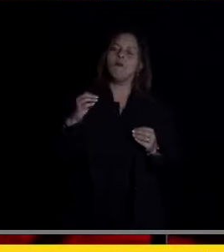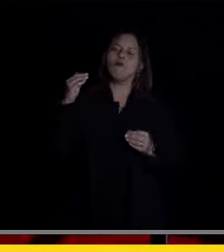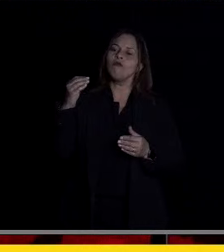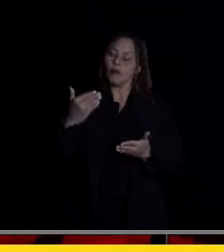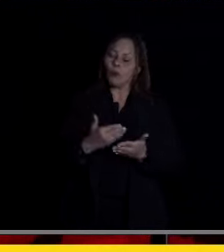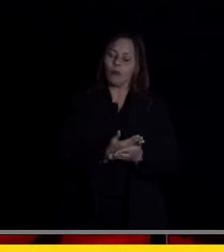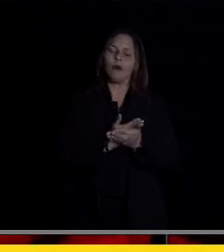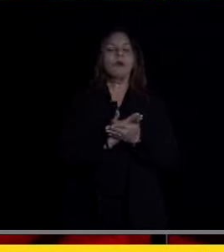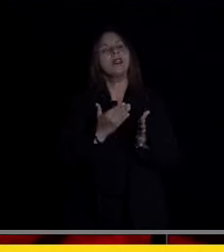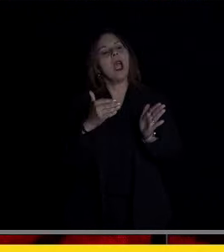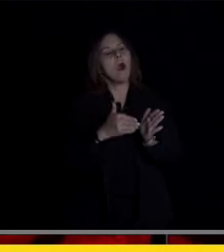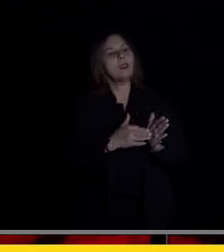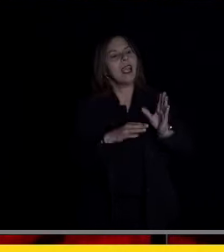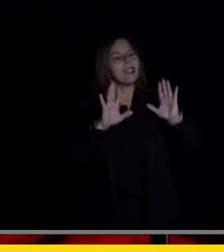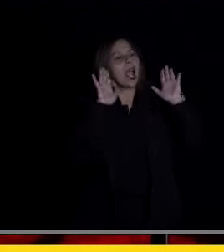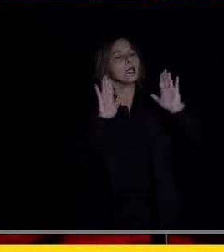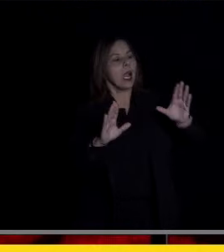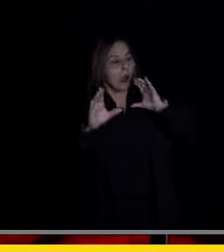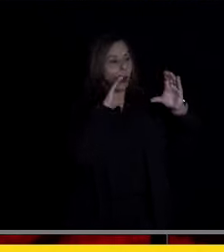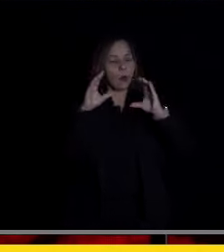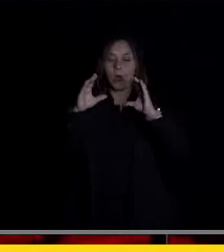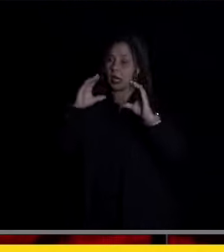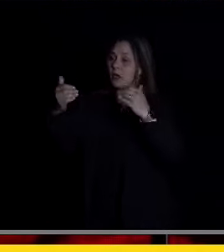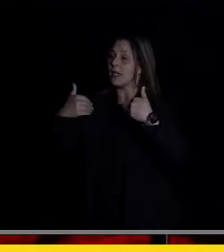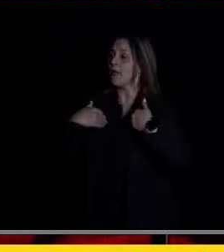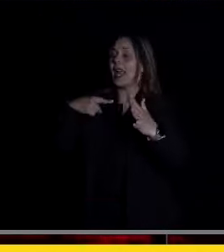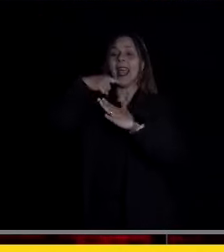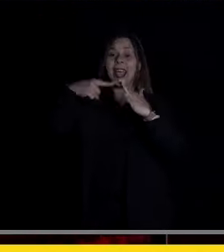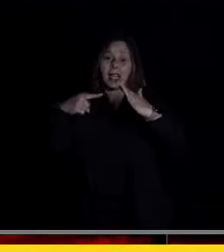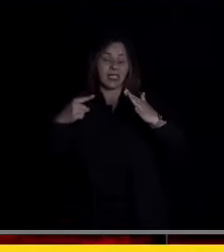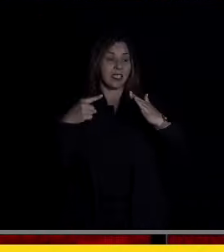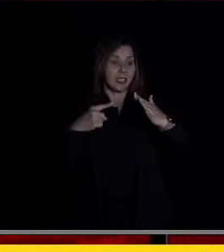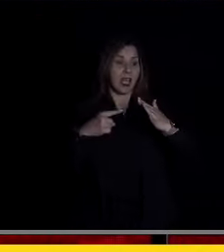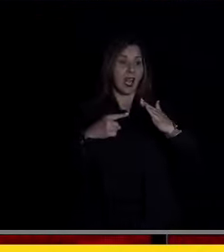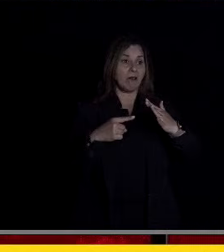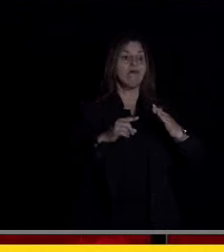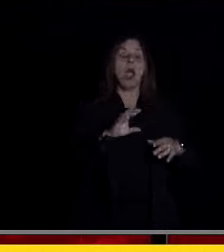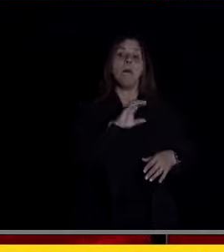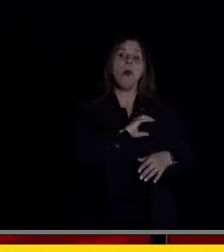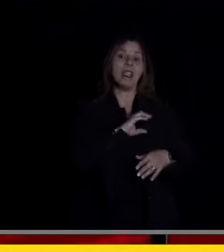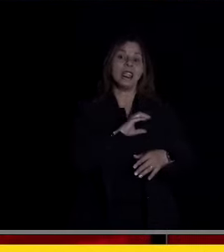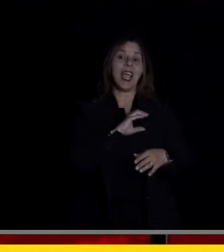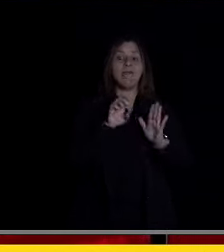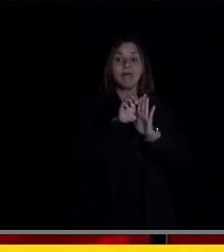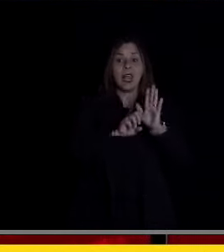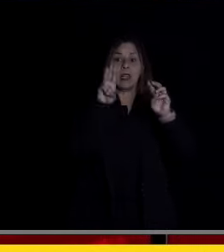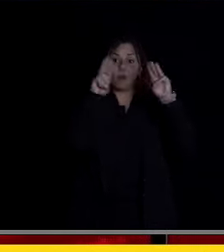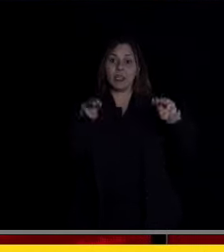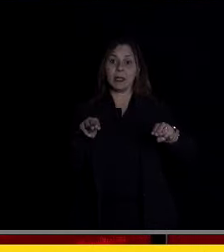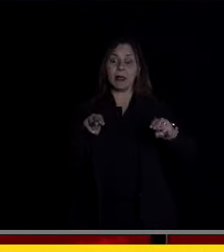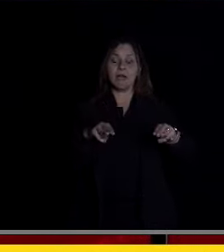esa excelente comunicación y colaboración que hay entre el cuerpo de la Policía Estatal y la Policía Municipal de Caguas. Así